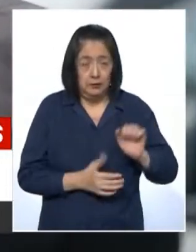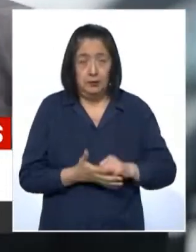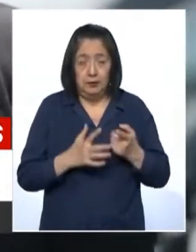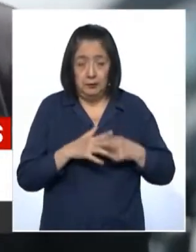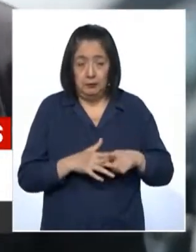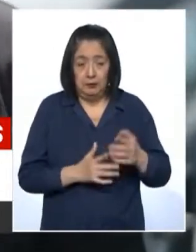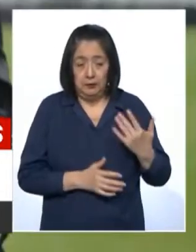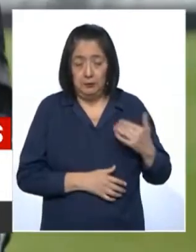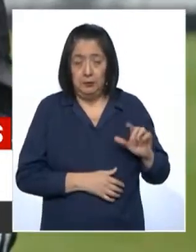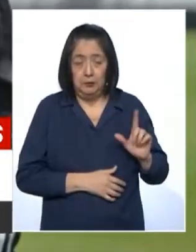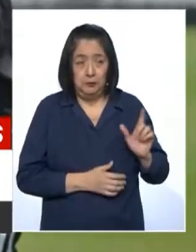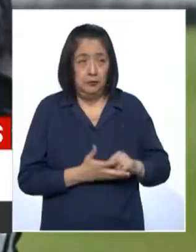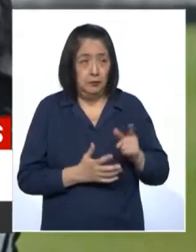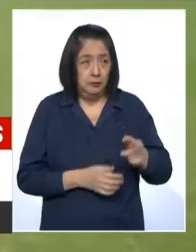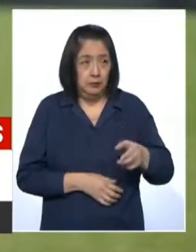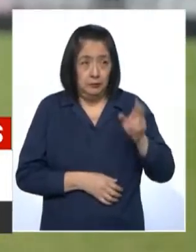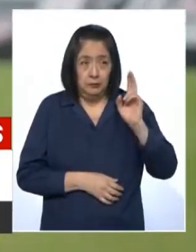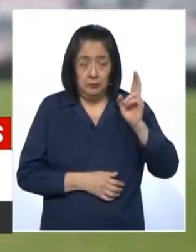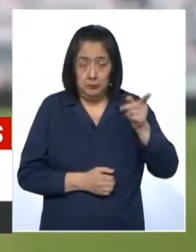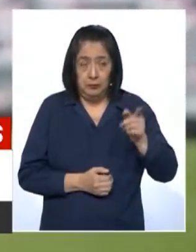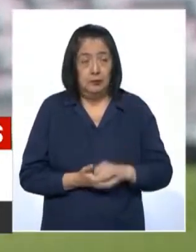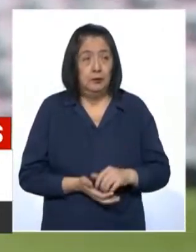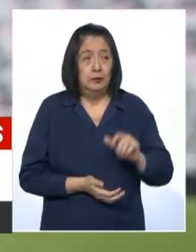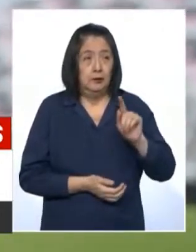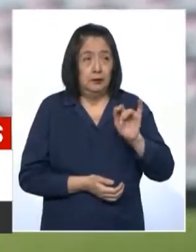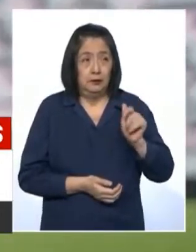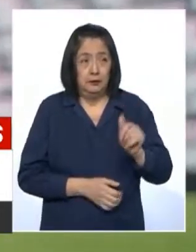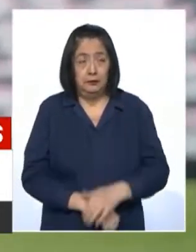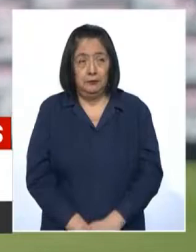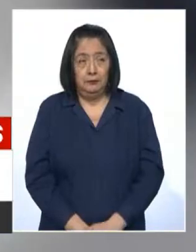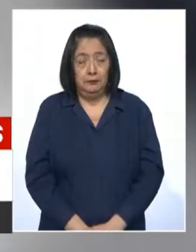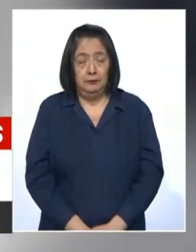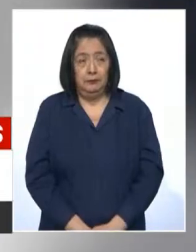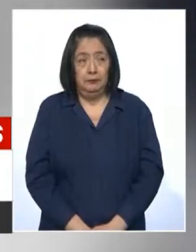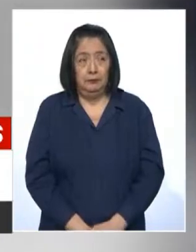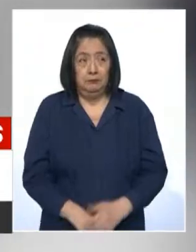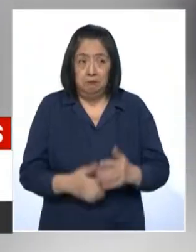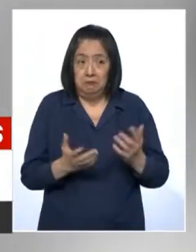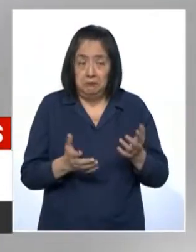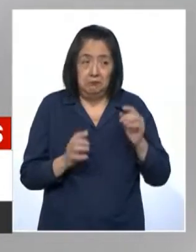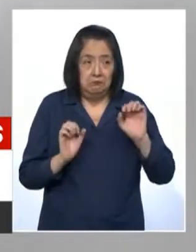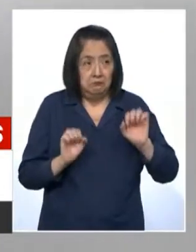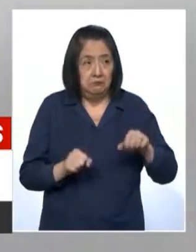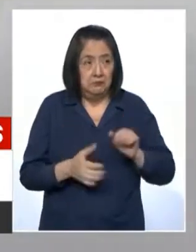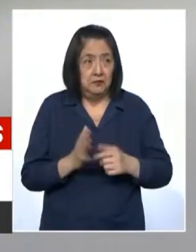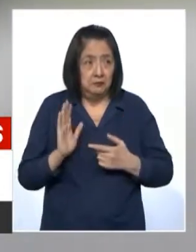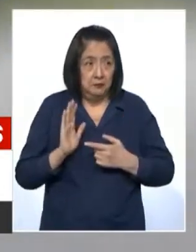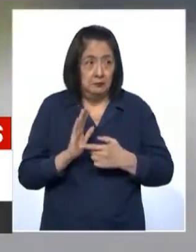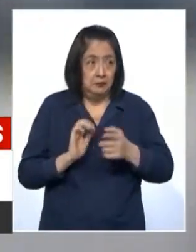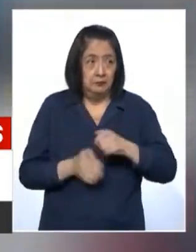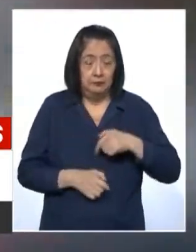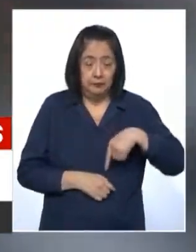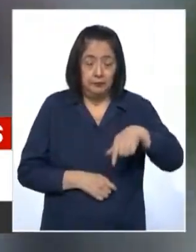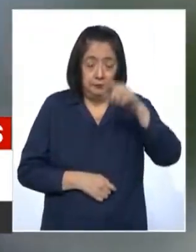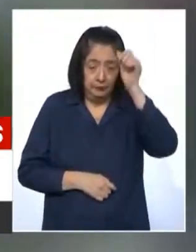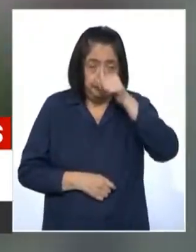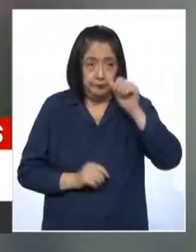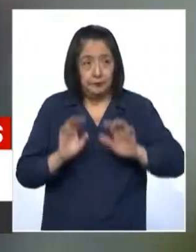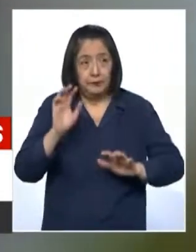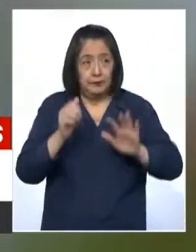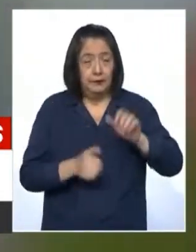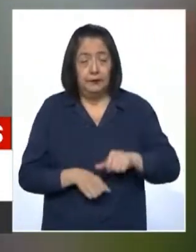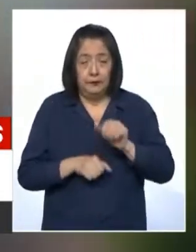arrancaron este lunes, al mando de su compatriota el Tata Martino. Todo apunta a que será presentado este domingo 16